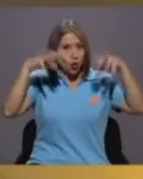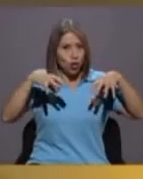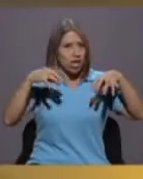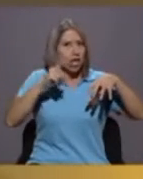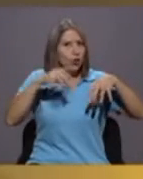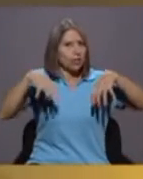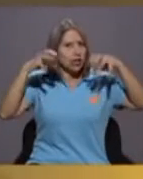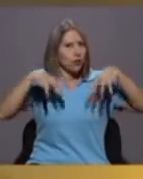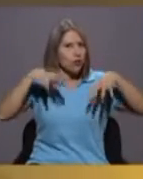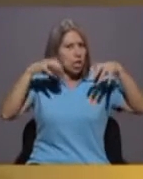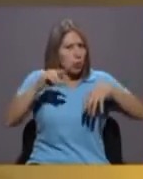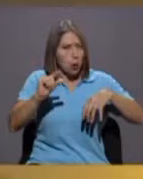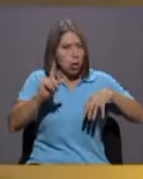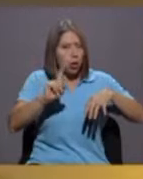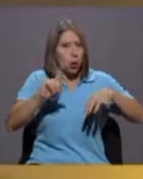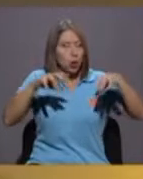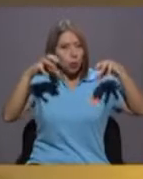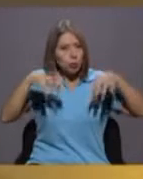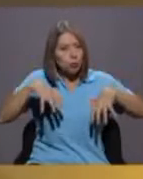Cuando este lugar,